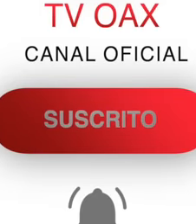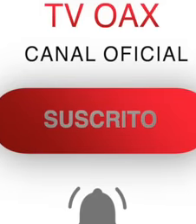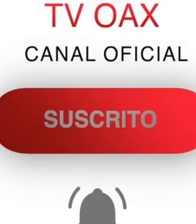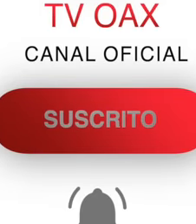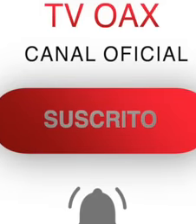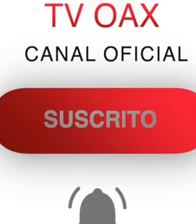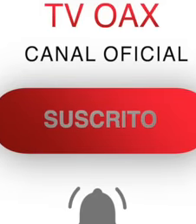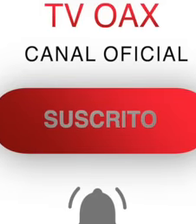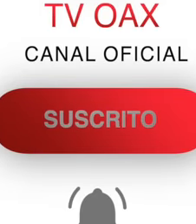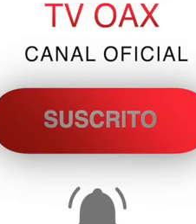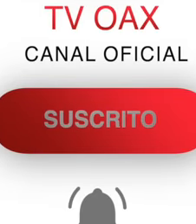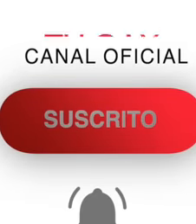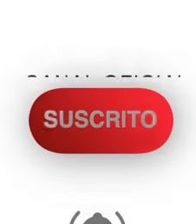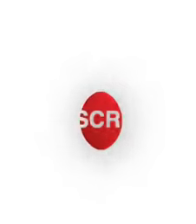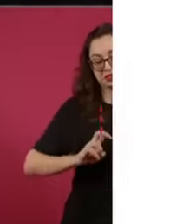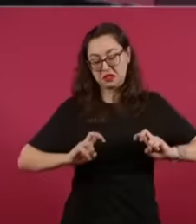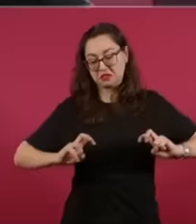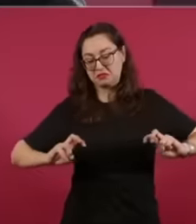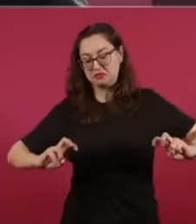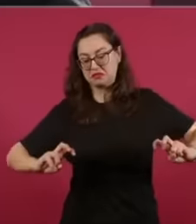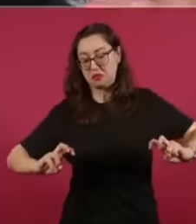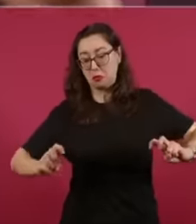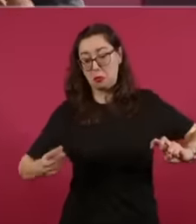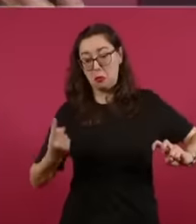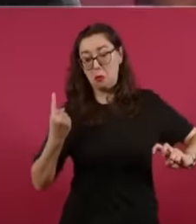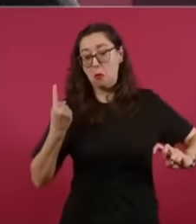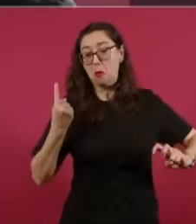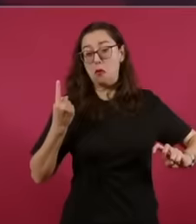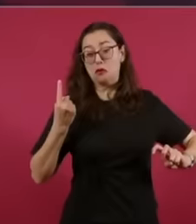pues moderados. Por la mayoría,